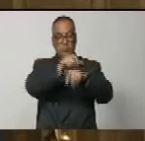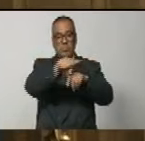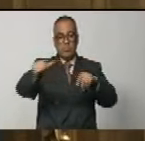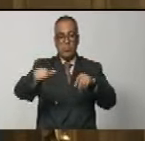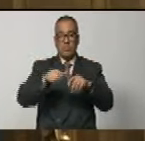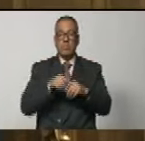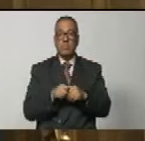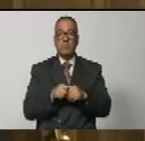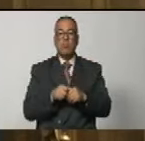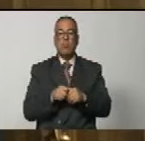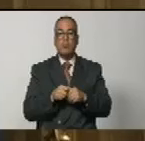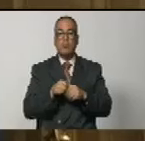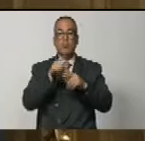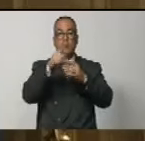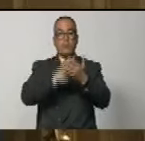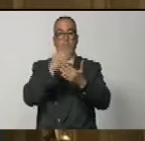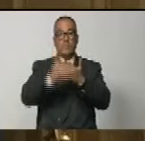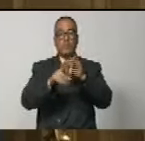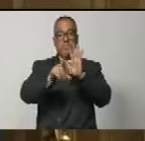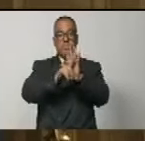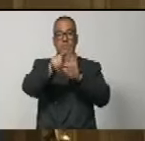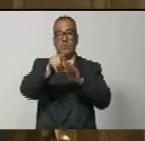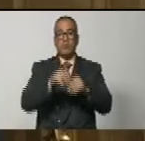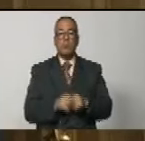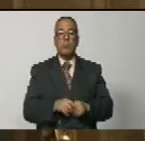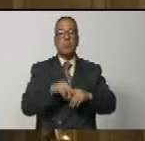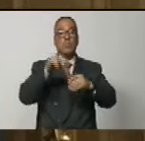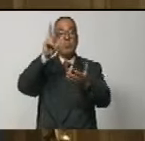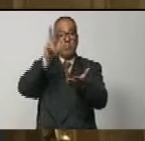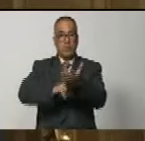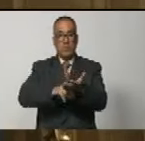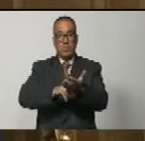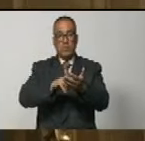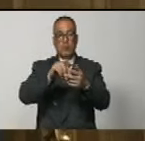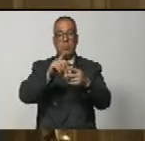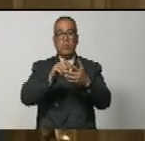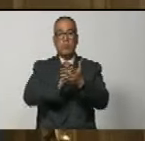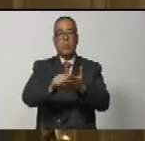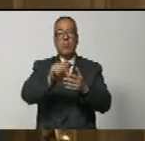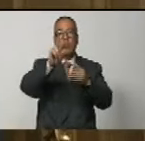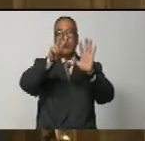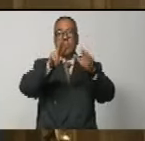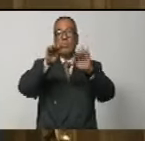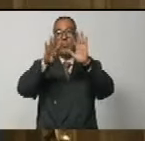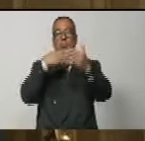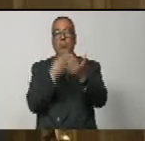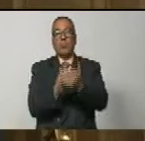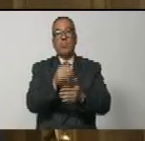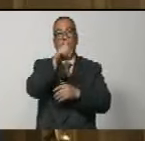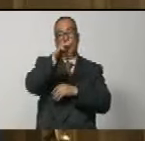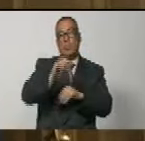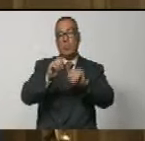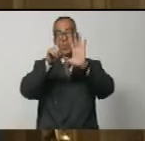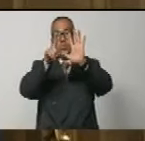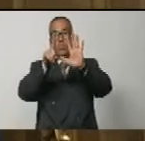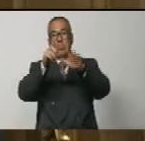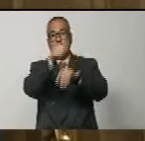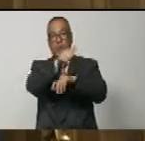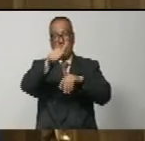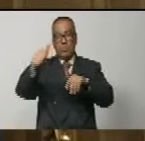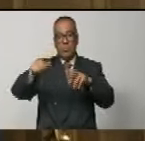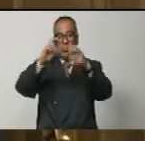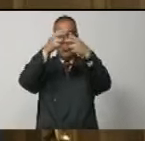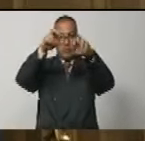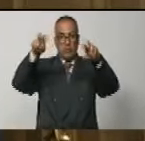epígrafes y acápites del proyecto de ley, de los cuales fueron aprobados los artículos del 79 al 106 con sus